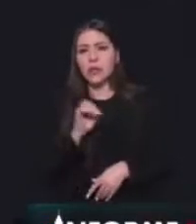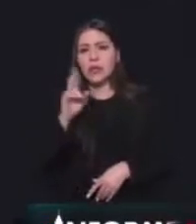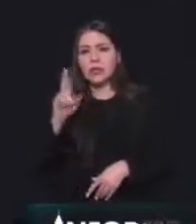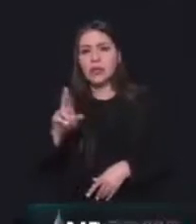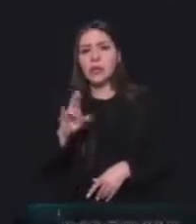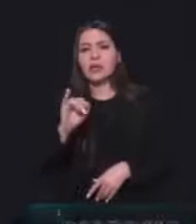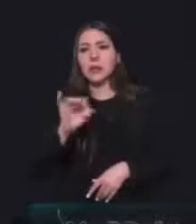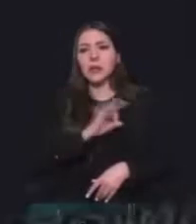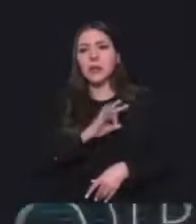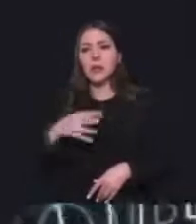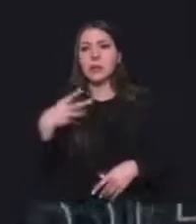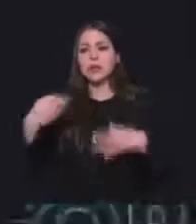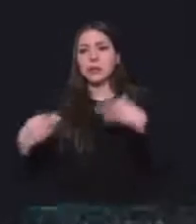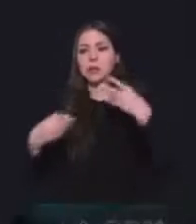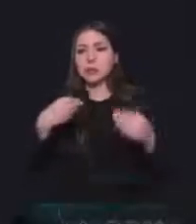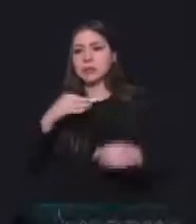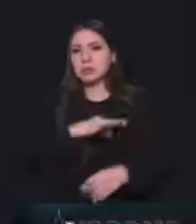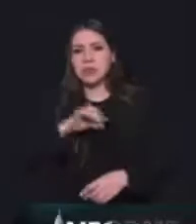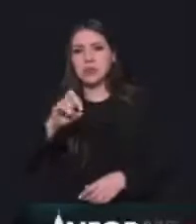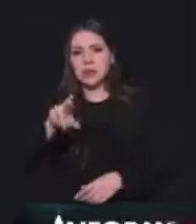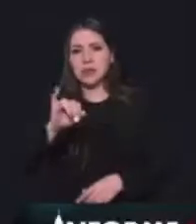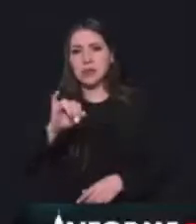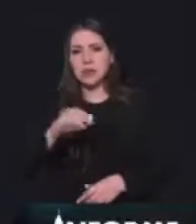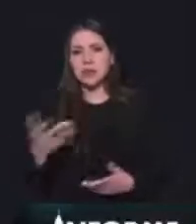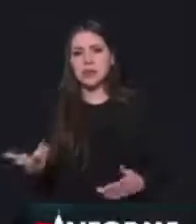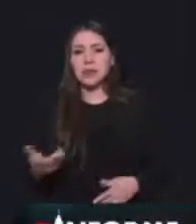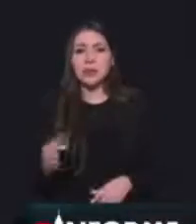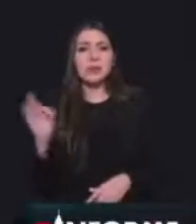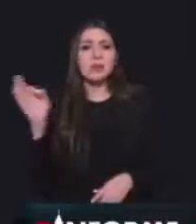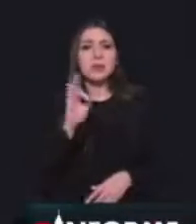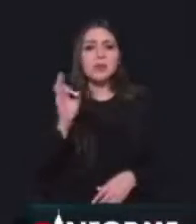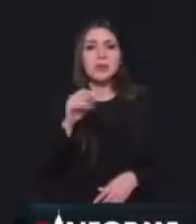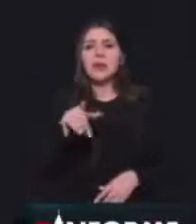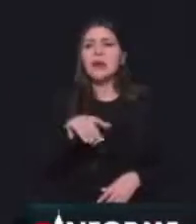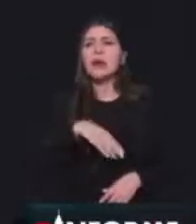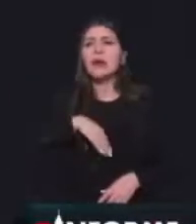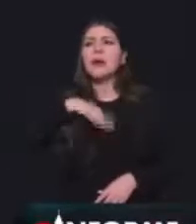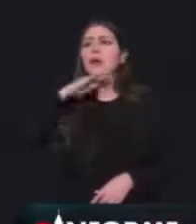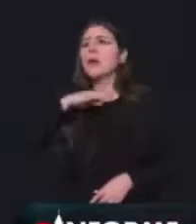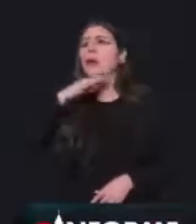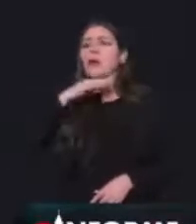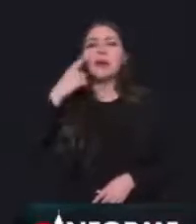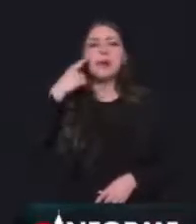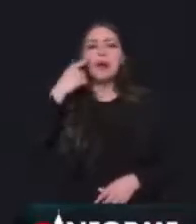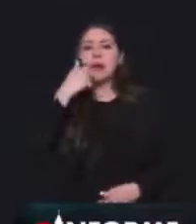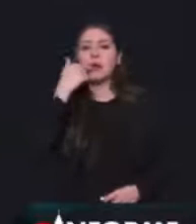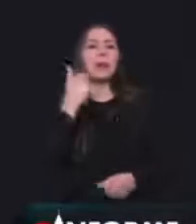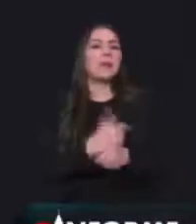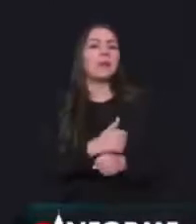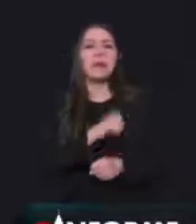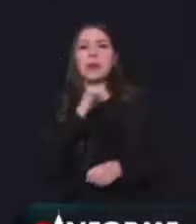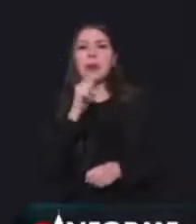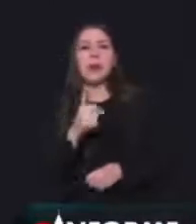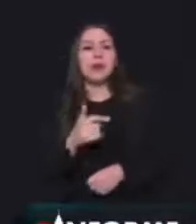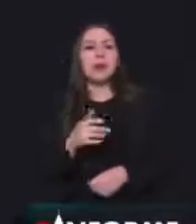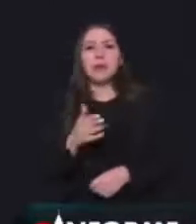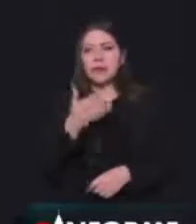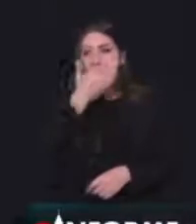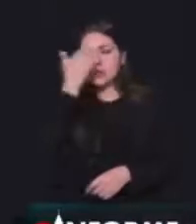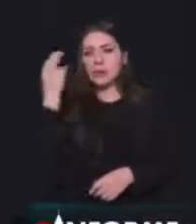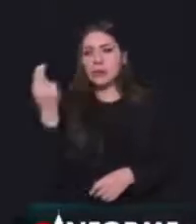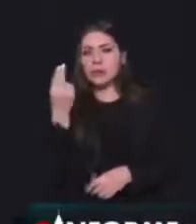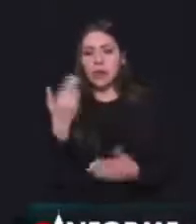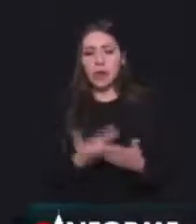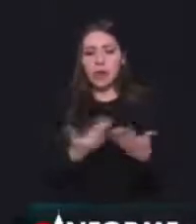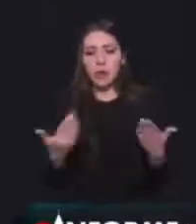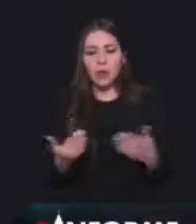de contagios, incluso de forma inadvertida, sin darte cuenta. Por eso es más importante ahorita reforzar